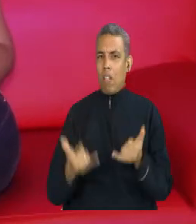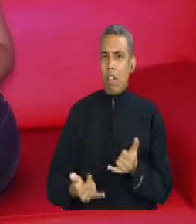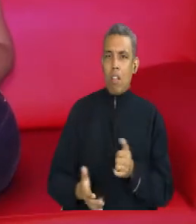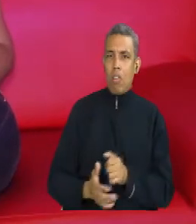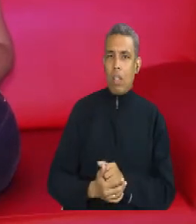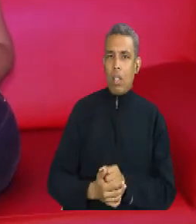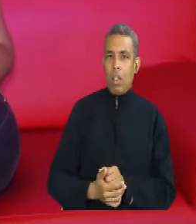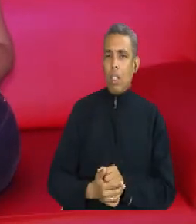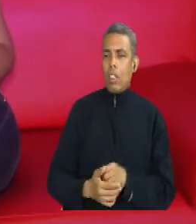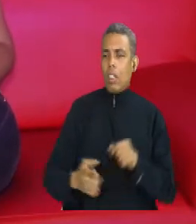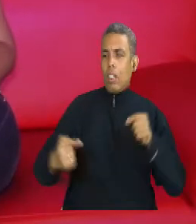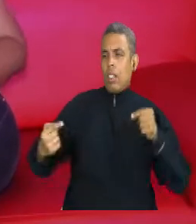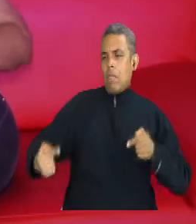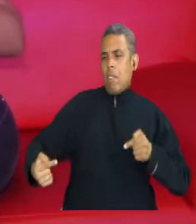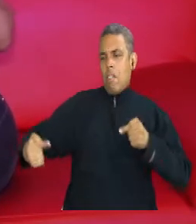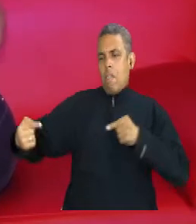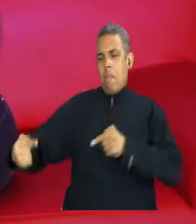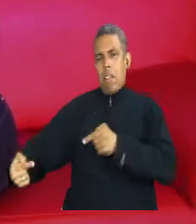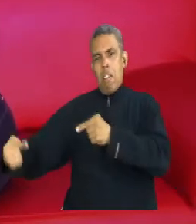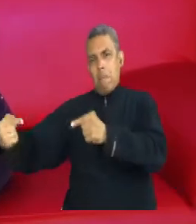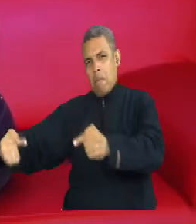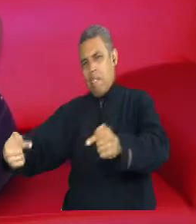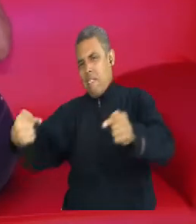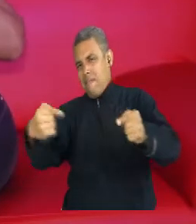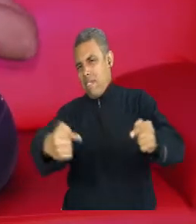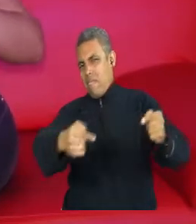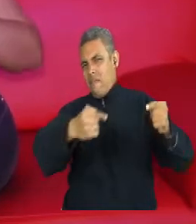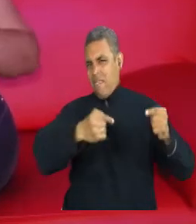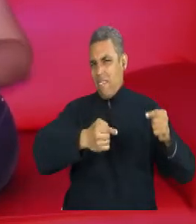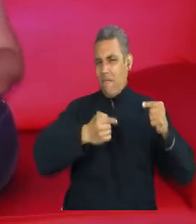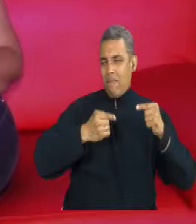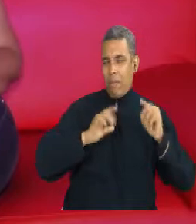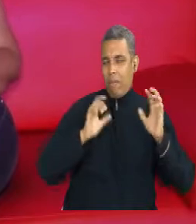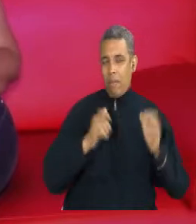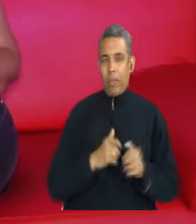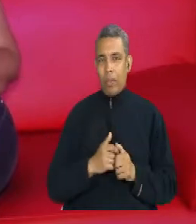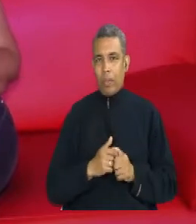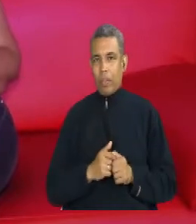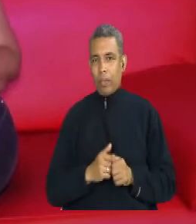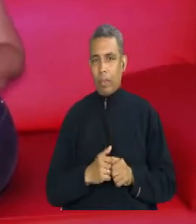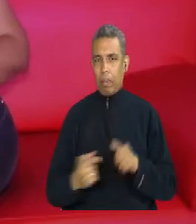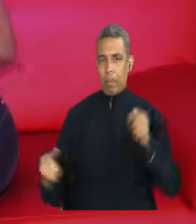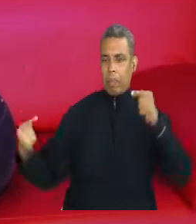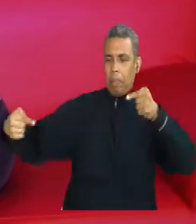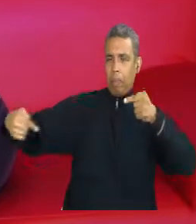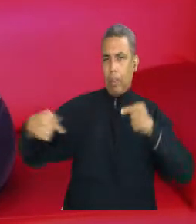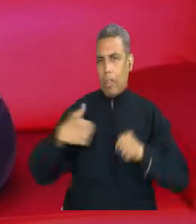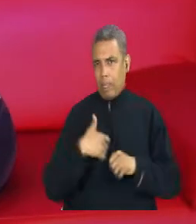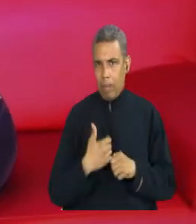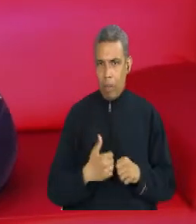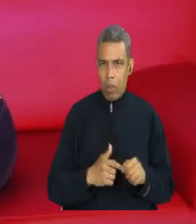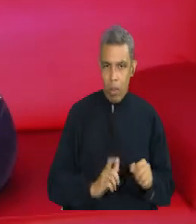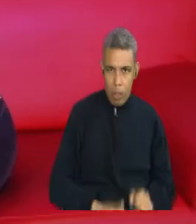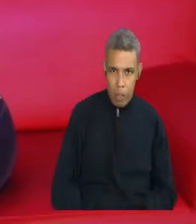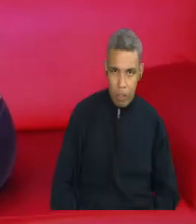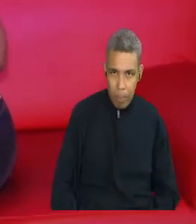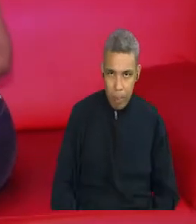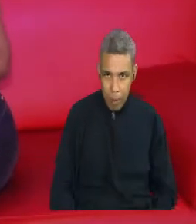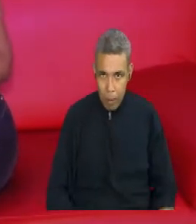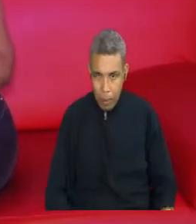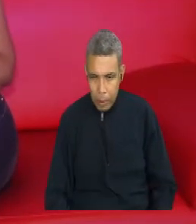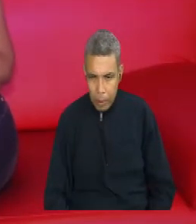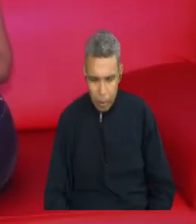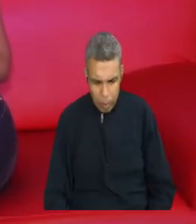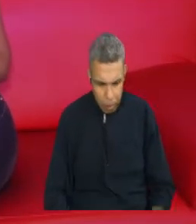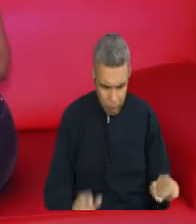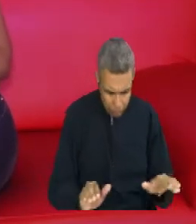queremos centrarnos un poco en esas personitas que van a estar ahí demostrando todo su talento. Por Barranca Bermeja, ¿quiénes van a